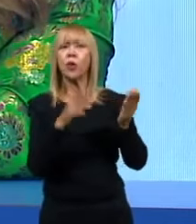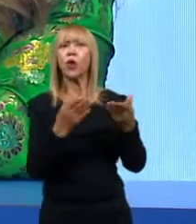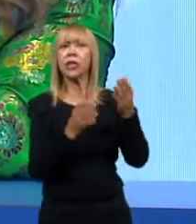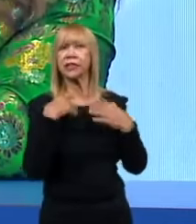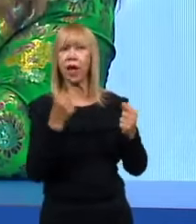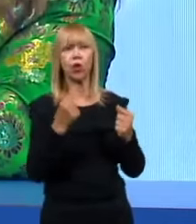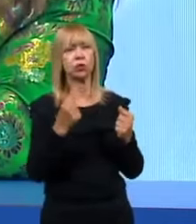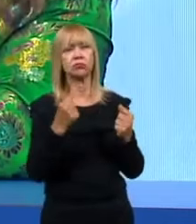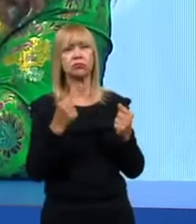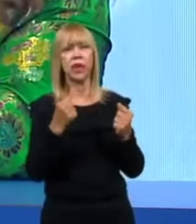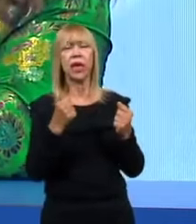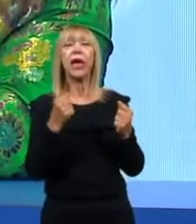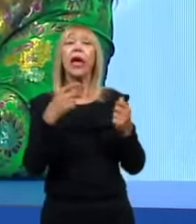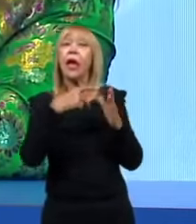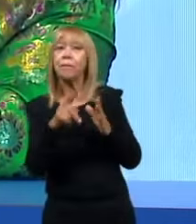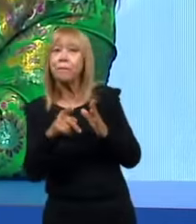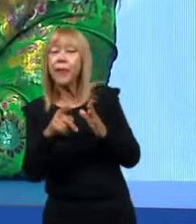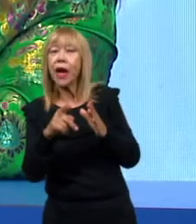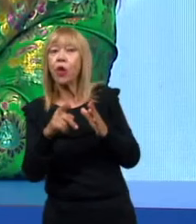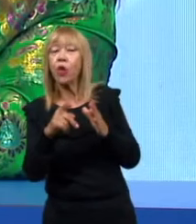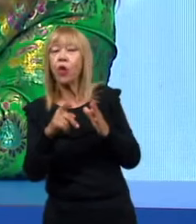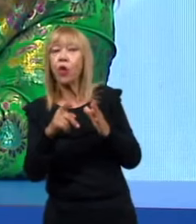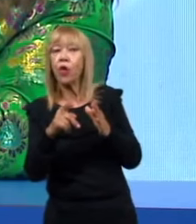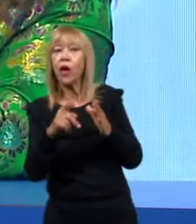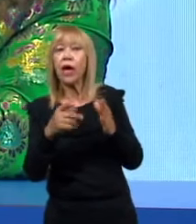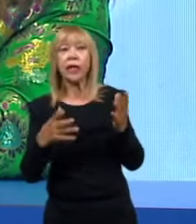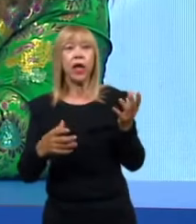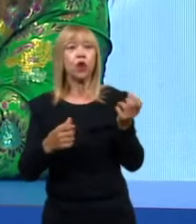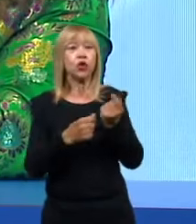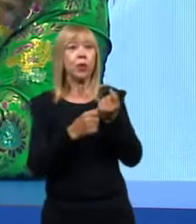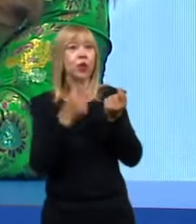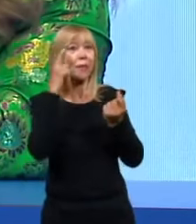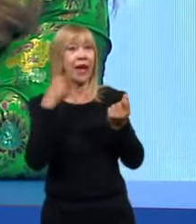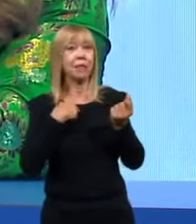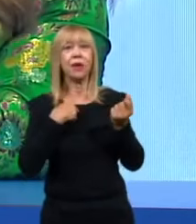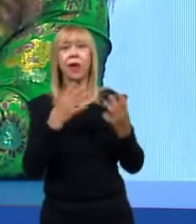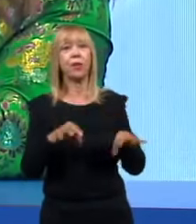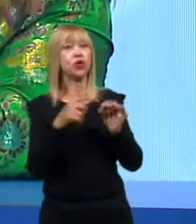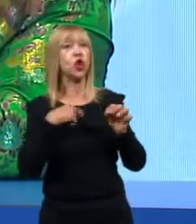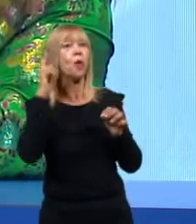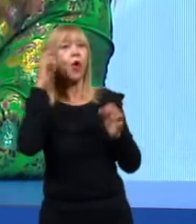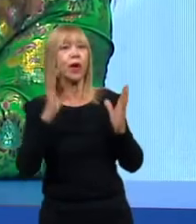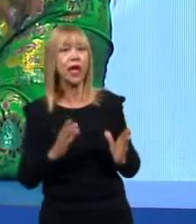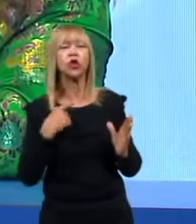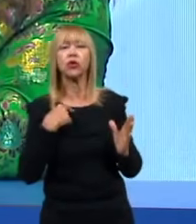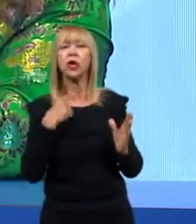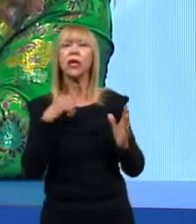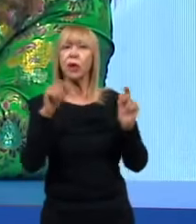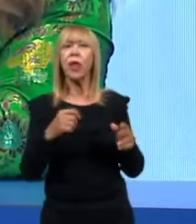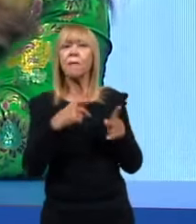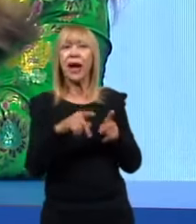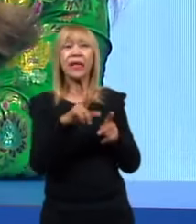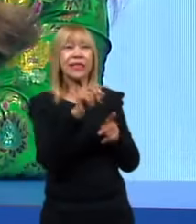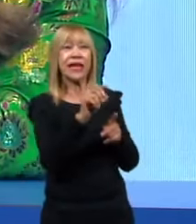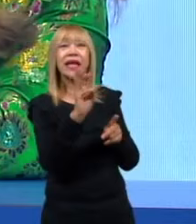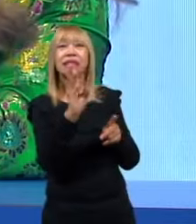quedan tan caros. El pago de los suplidores para mí es importante. Yo como gobernadora planifico que se puedan pagar entre 30